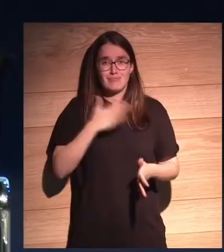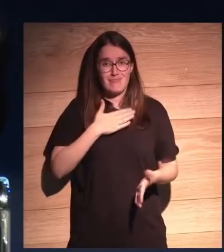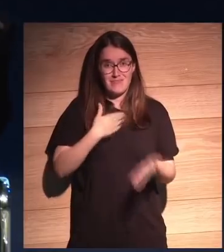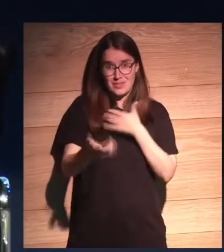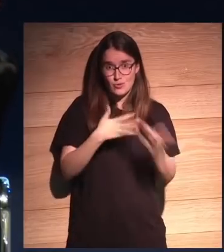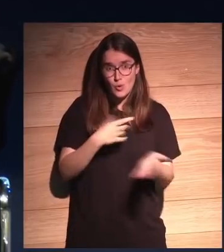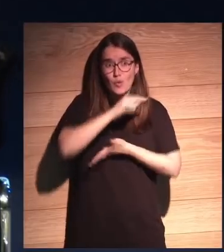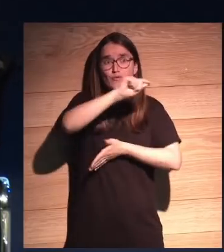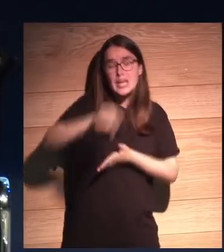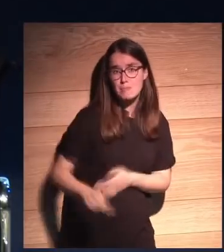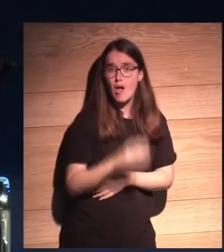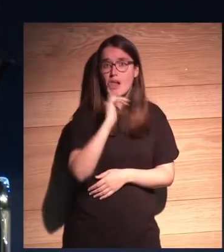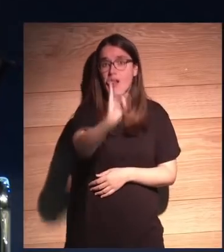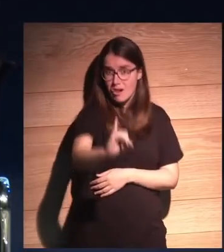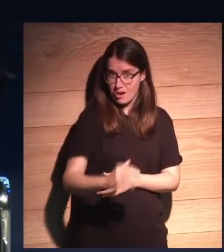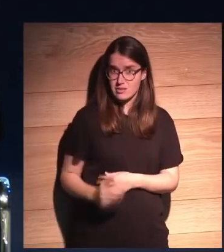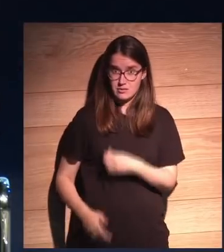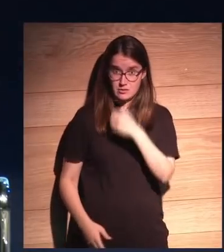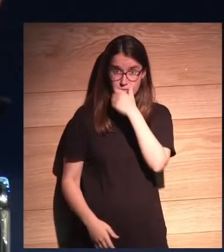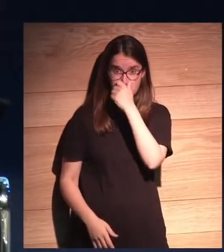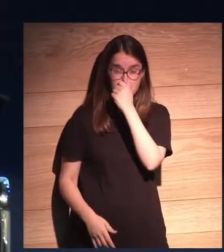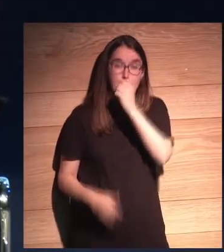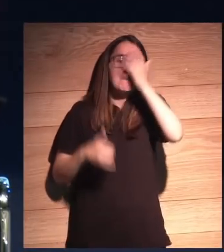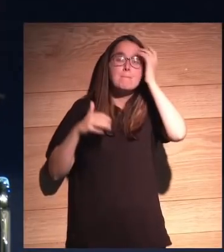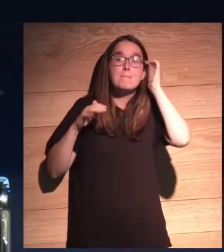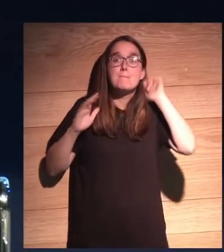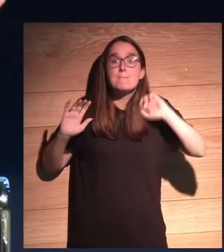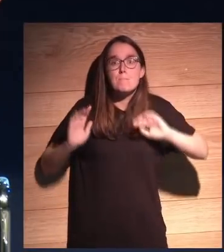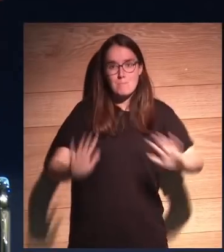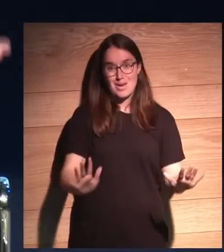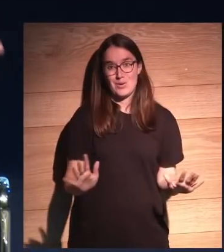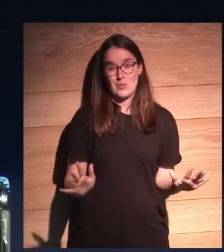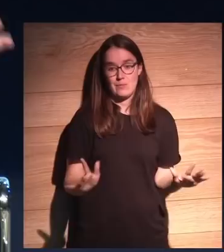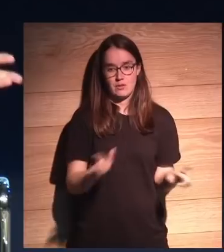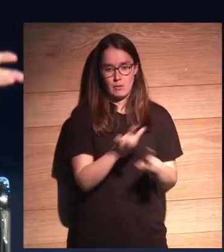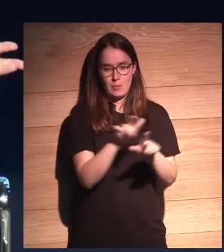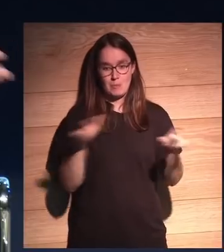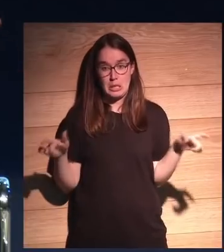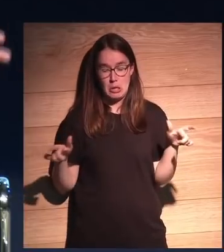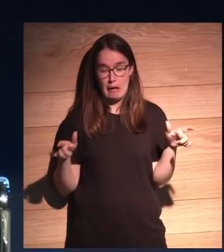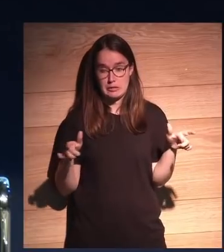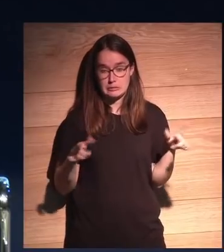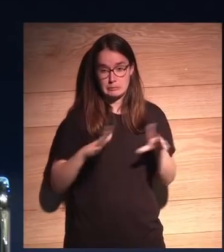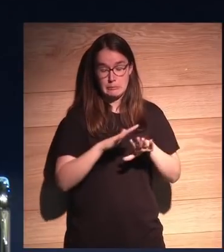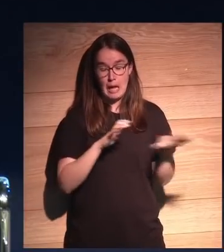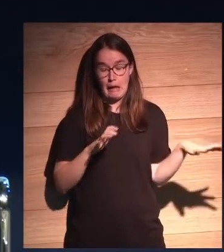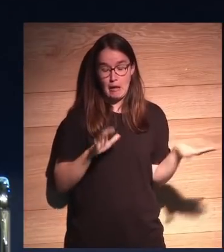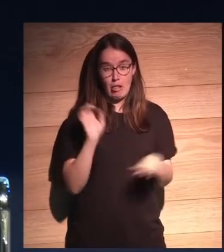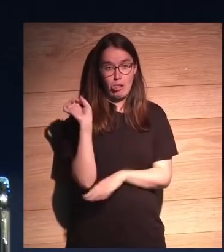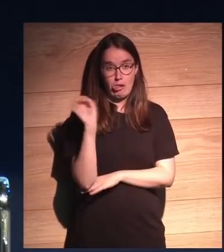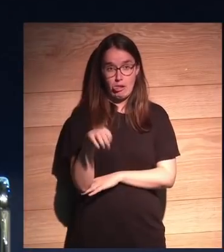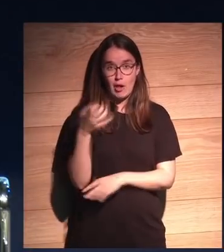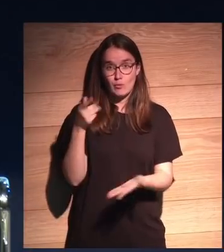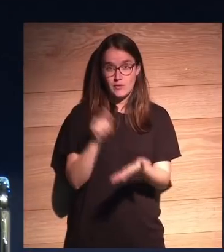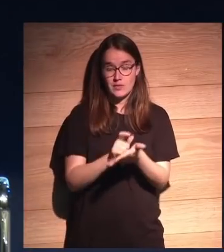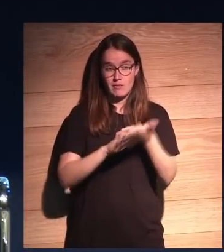y estaban firmadas por ella. Sin embargo, nadie se había molestado, una vez más hablamos de